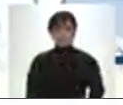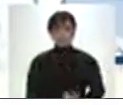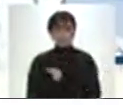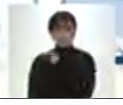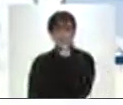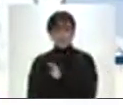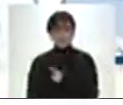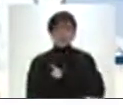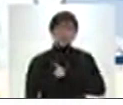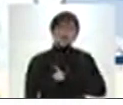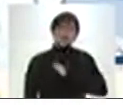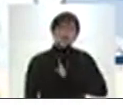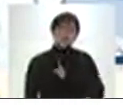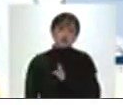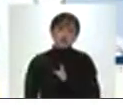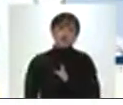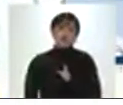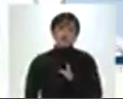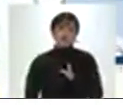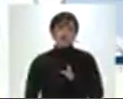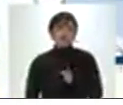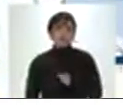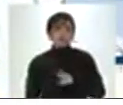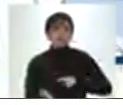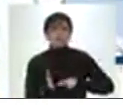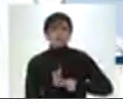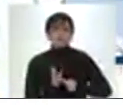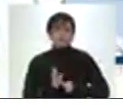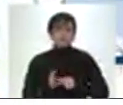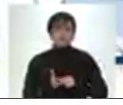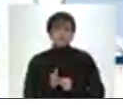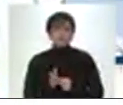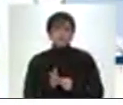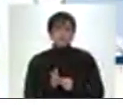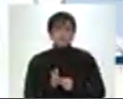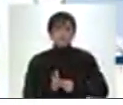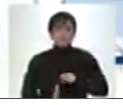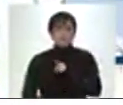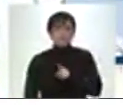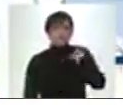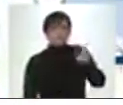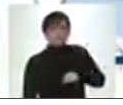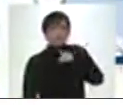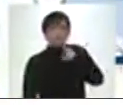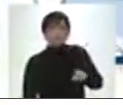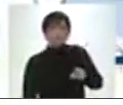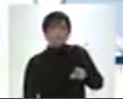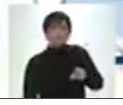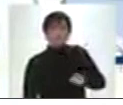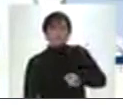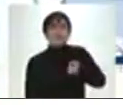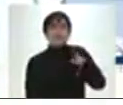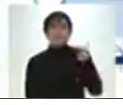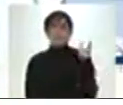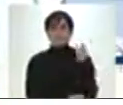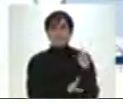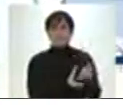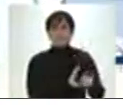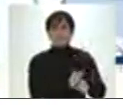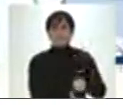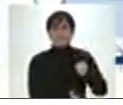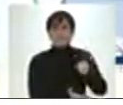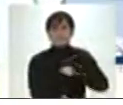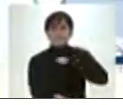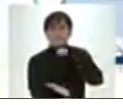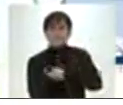tensionando este debate y la convivencia social, a no impugnar el tercer retiro en el Tribunal Constitucional.